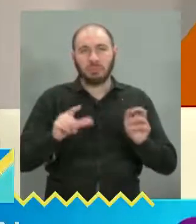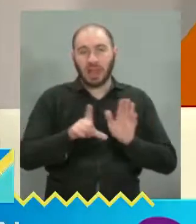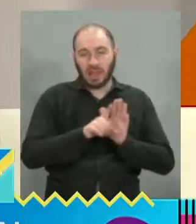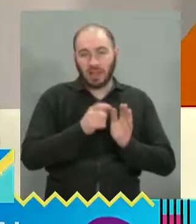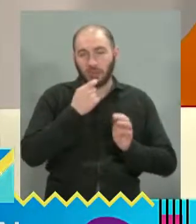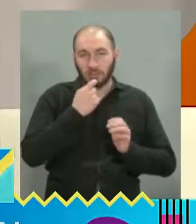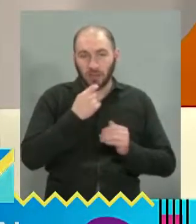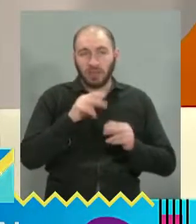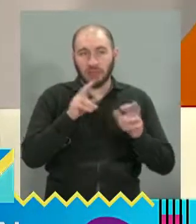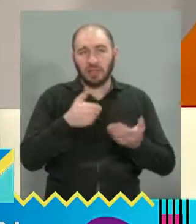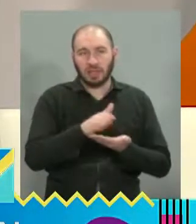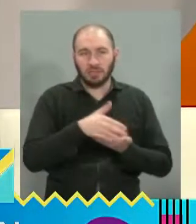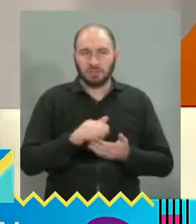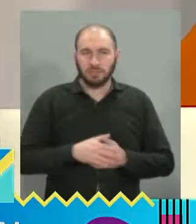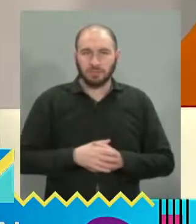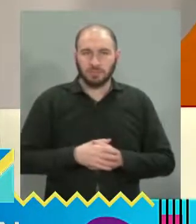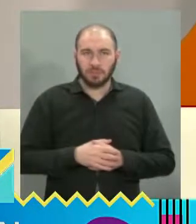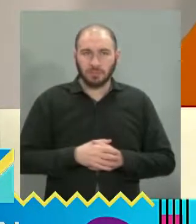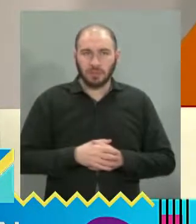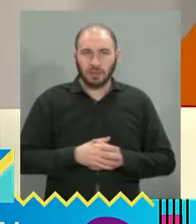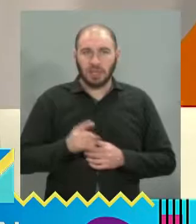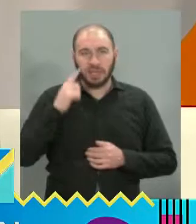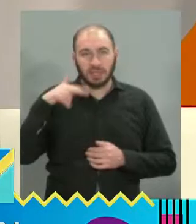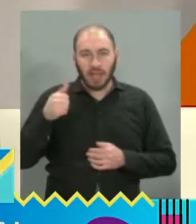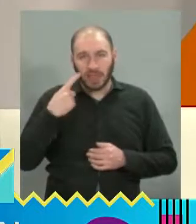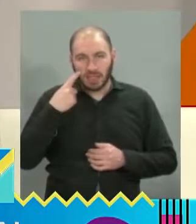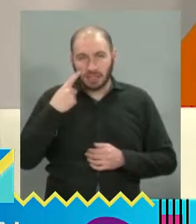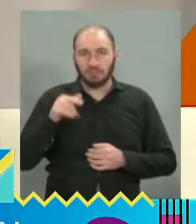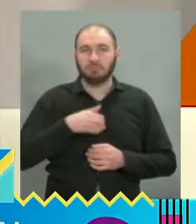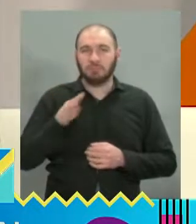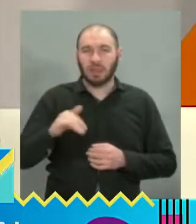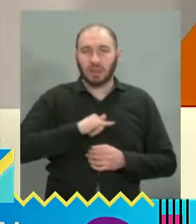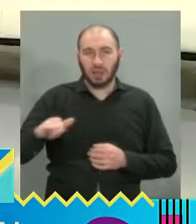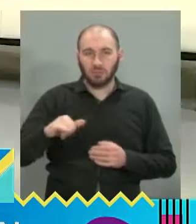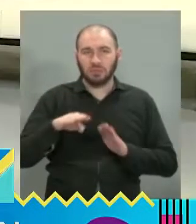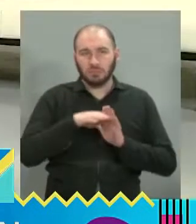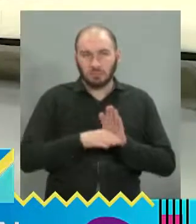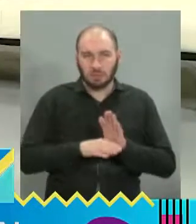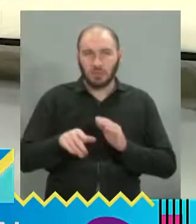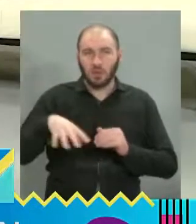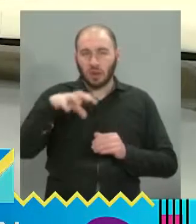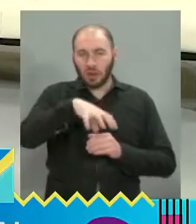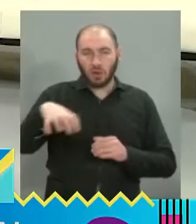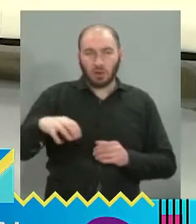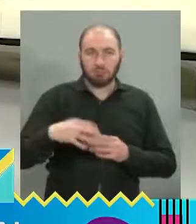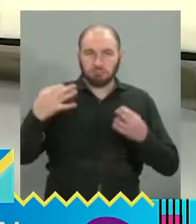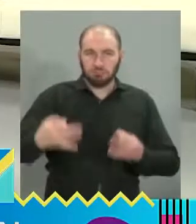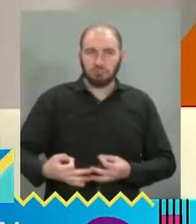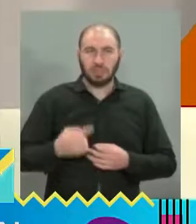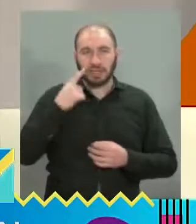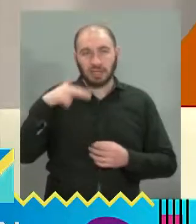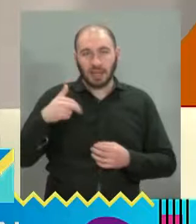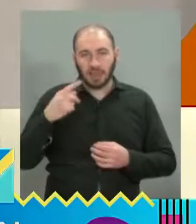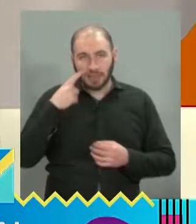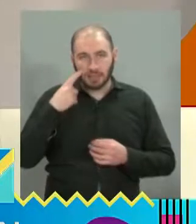puede ser un hecho de discriminación, acercarse al INADI y hacer las denuncias correspondientes en los organismos correspondientes. El INADI,